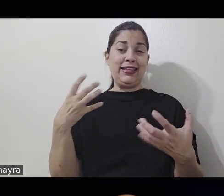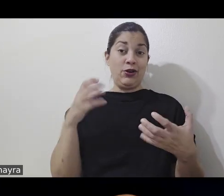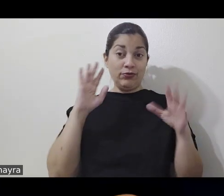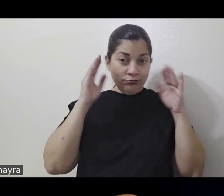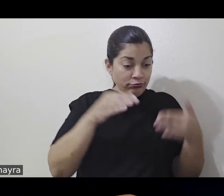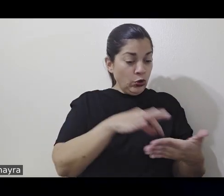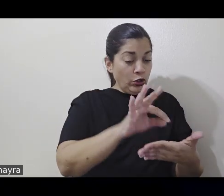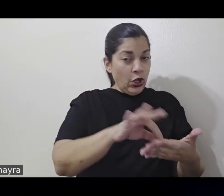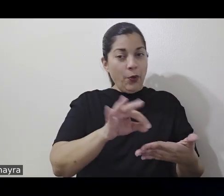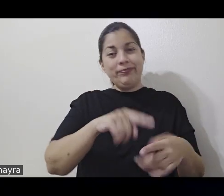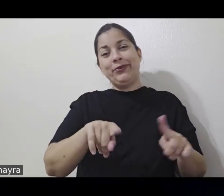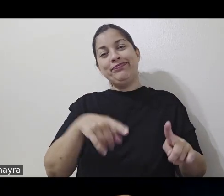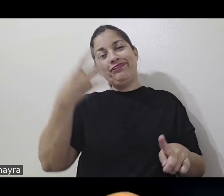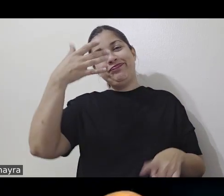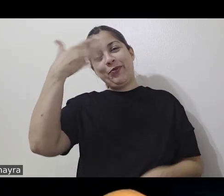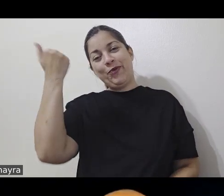olvida.